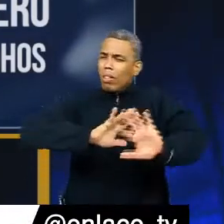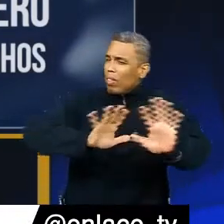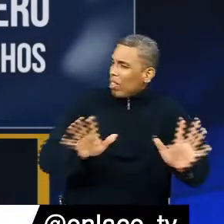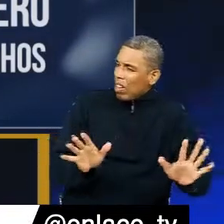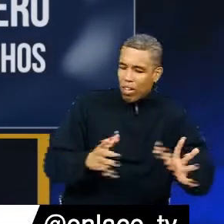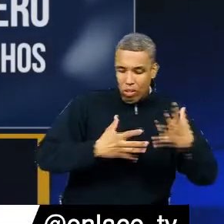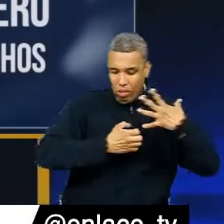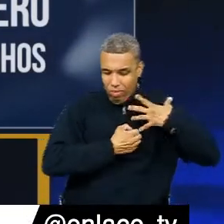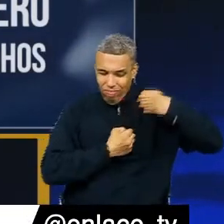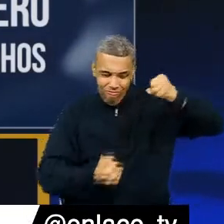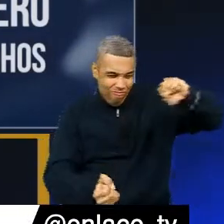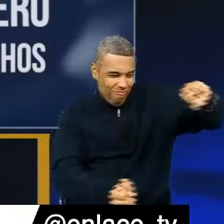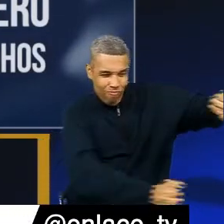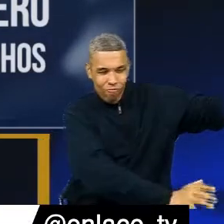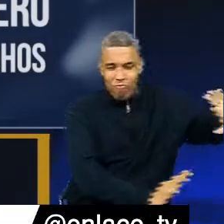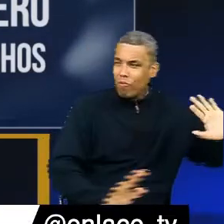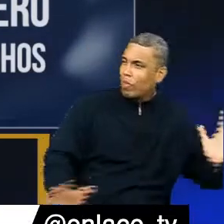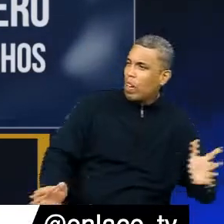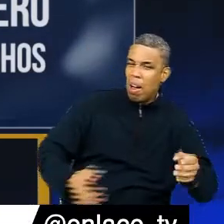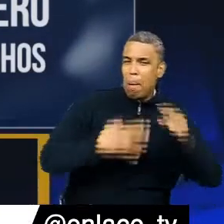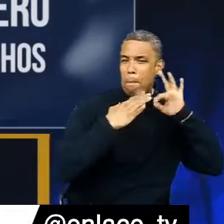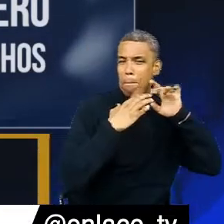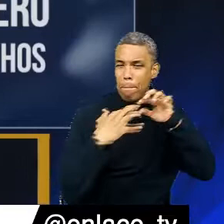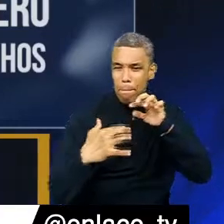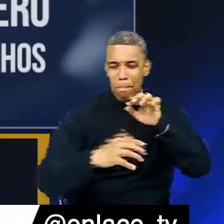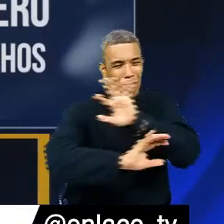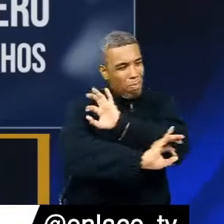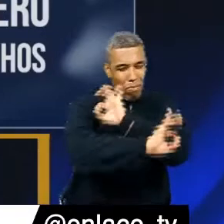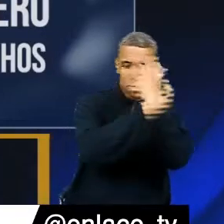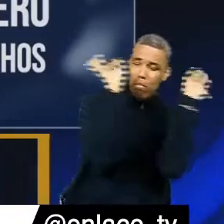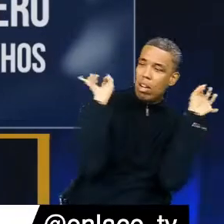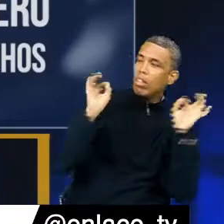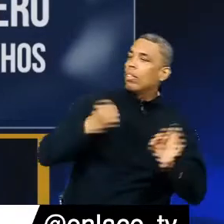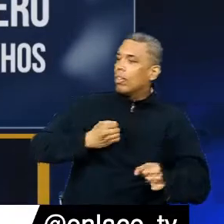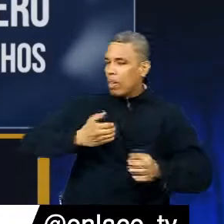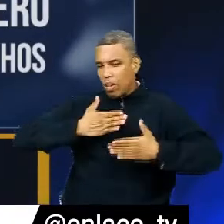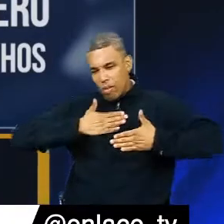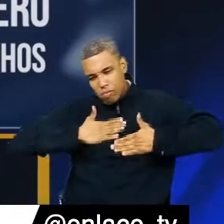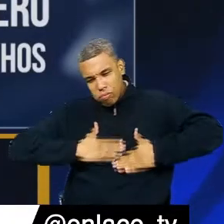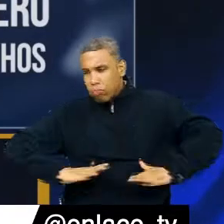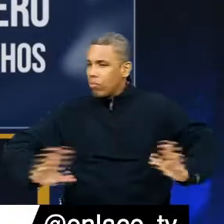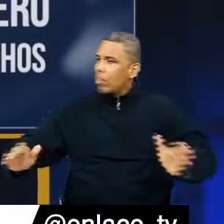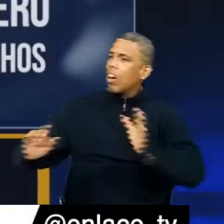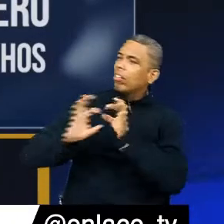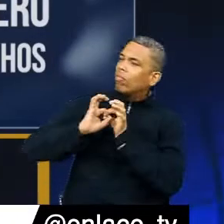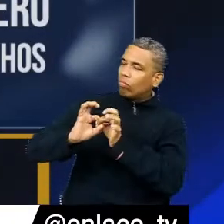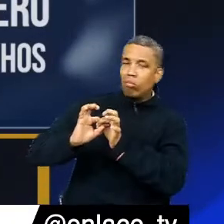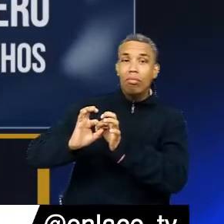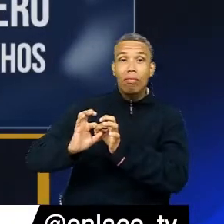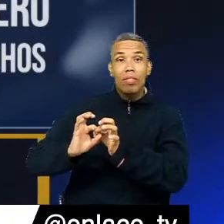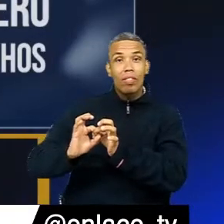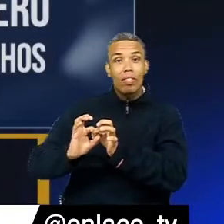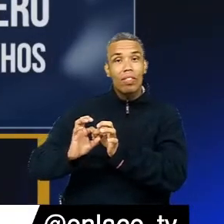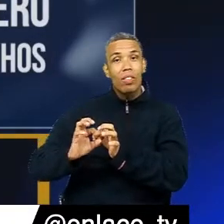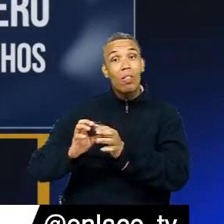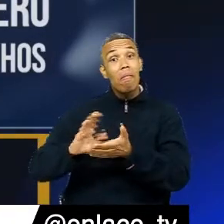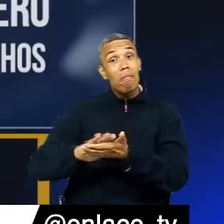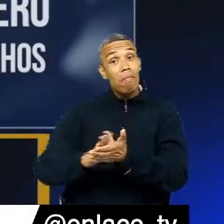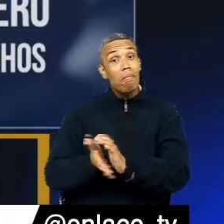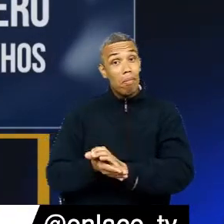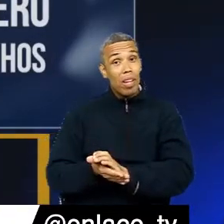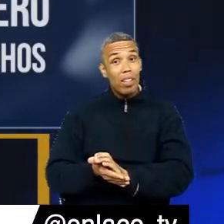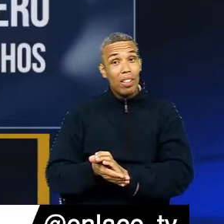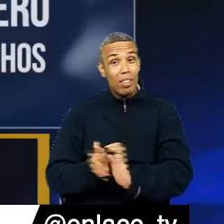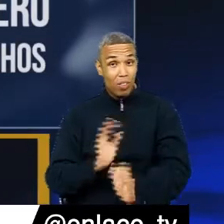para muchos sectores que estaban acostumbrados a vivir de la guerra, a financiar sus